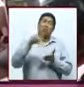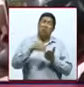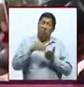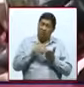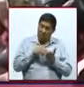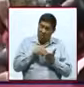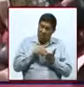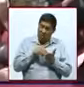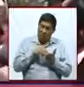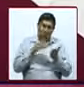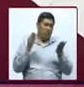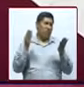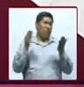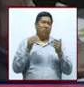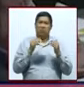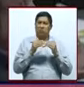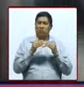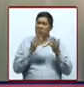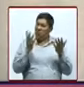consideramos que sea justo para el país.